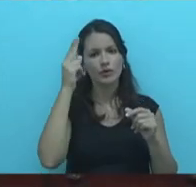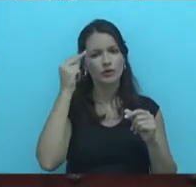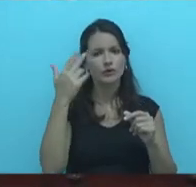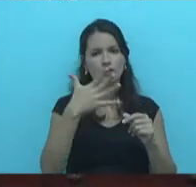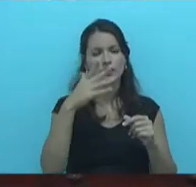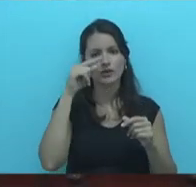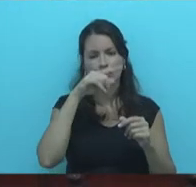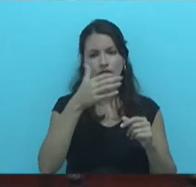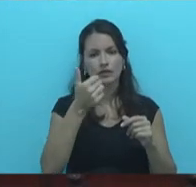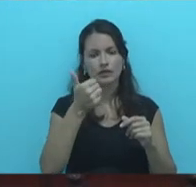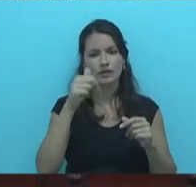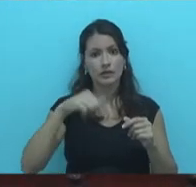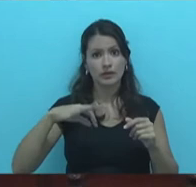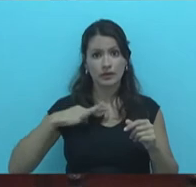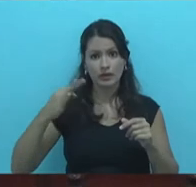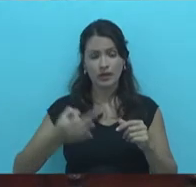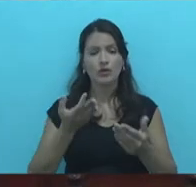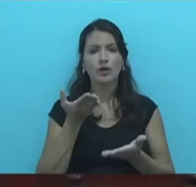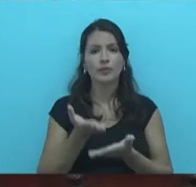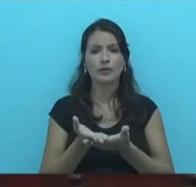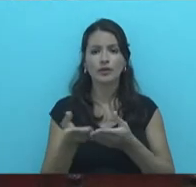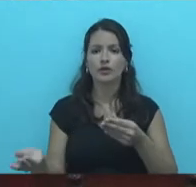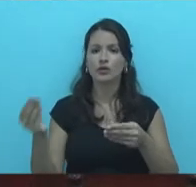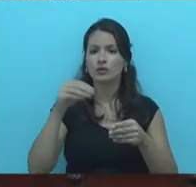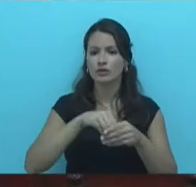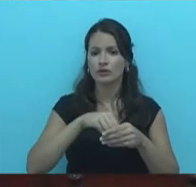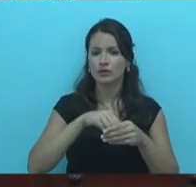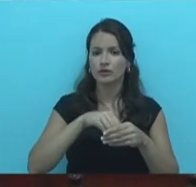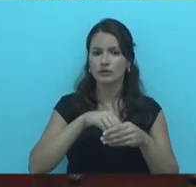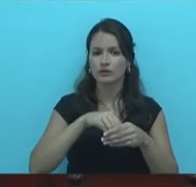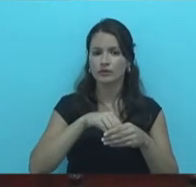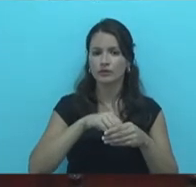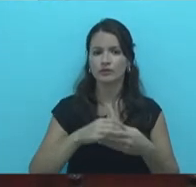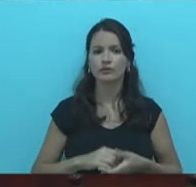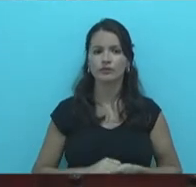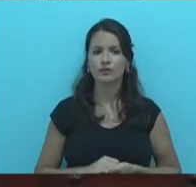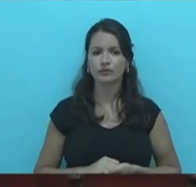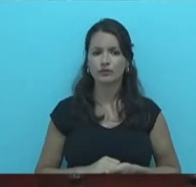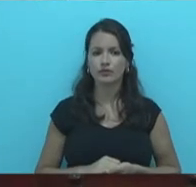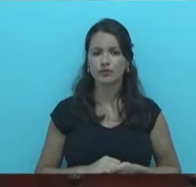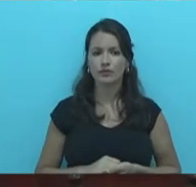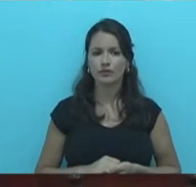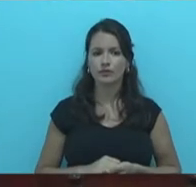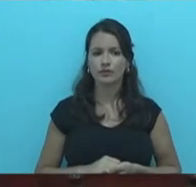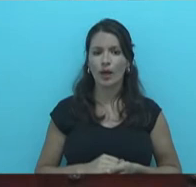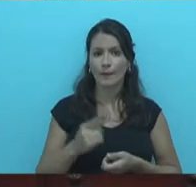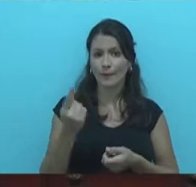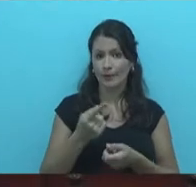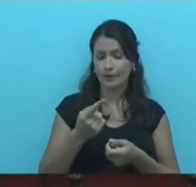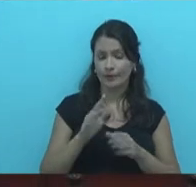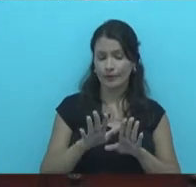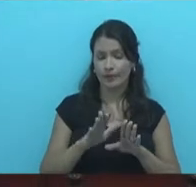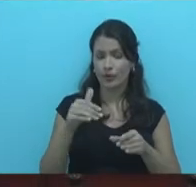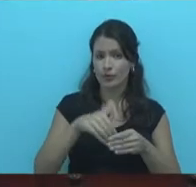9576 del 2019, solicita incorporación a la Honorable Cámara de Diputados de Santa Fe. Bien, entonces hay que votar sobre tablas. A votación la